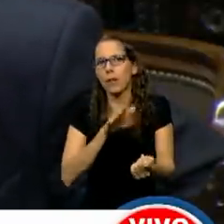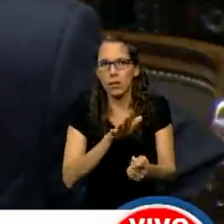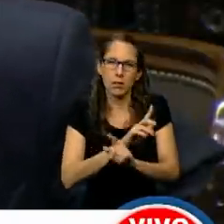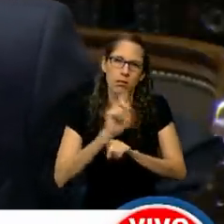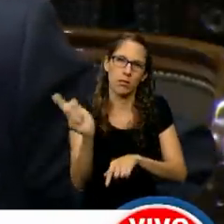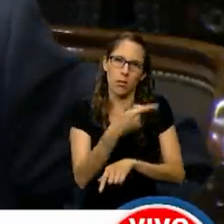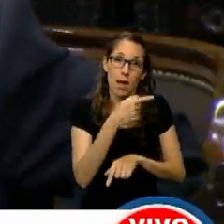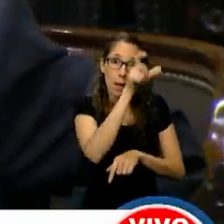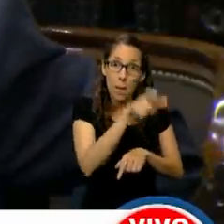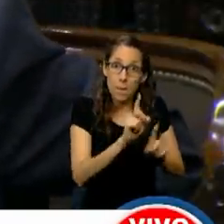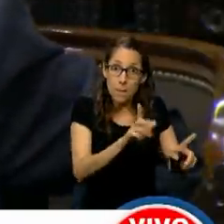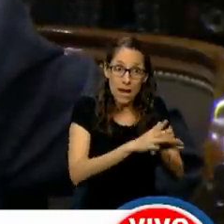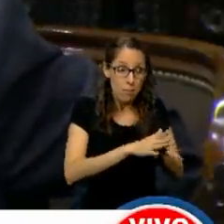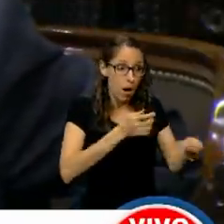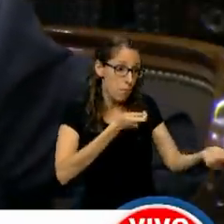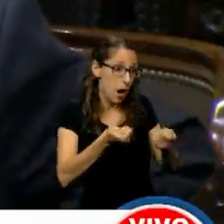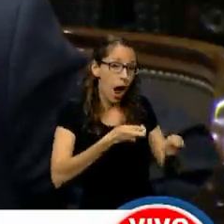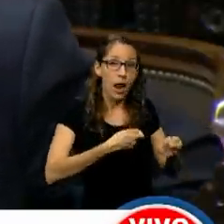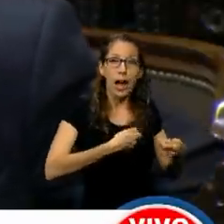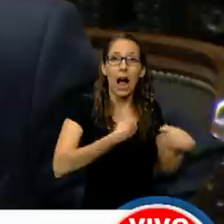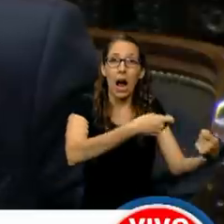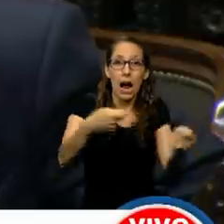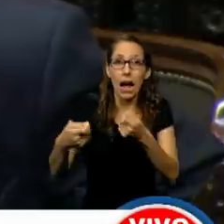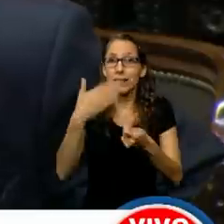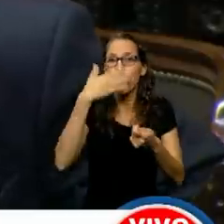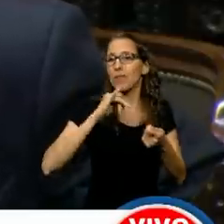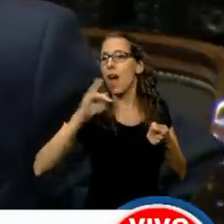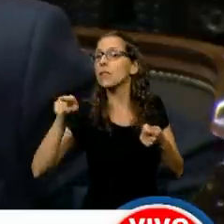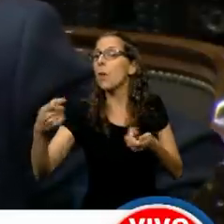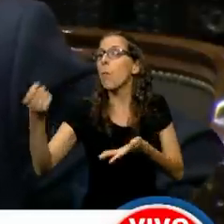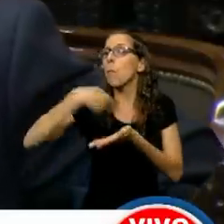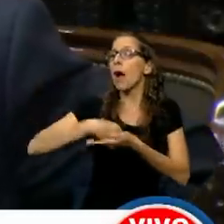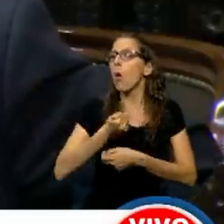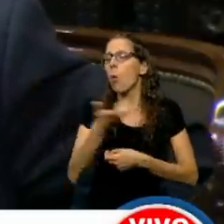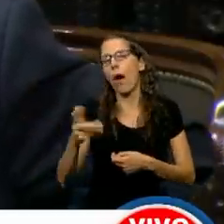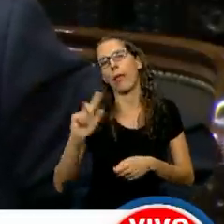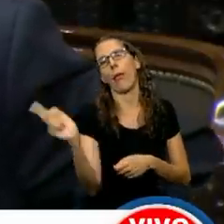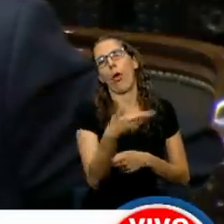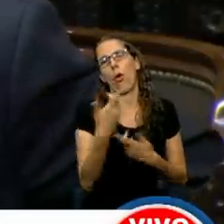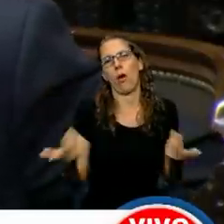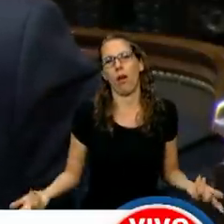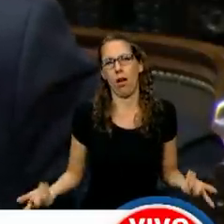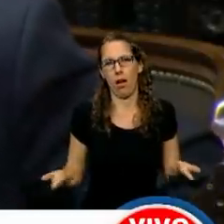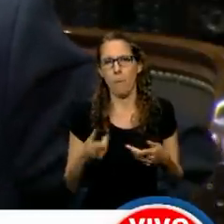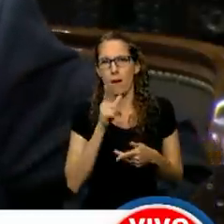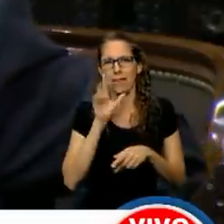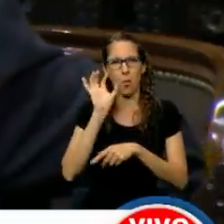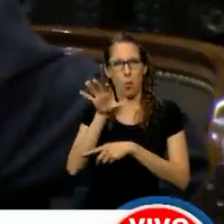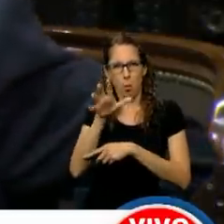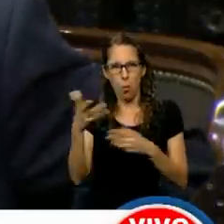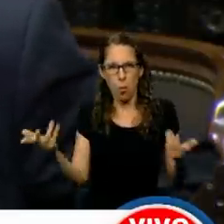diga al contribuyente cuánto le tienen que pagar es lo mismo que atar a un perro con chorizo señor presidente no tiene